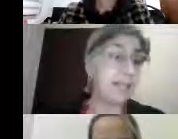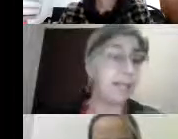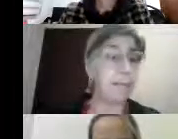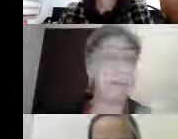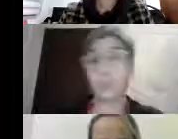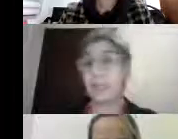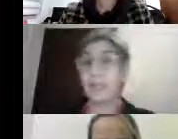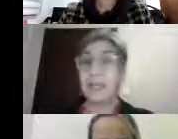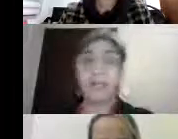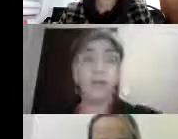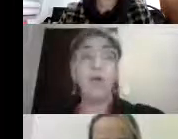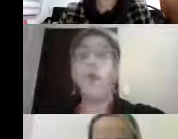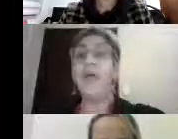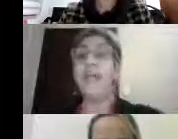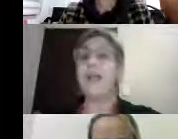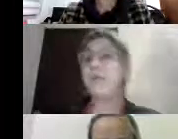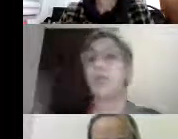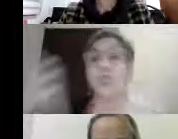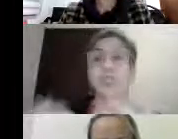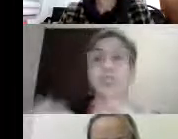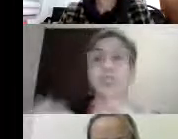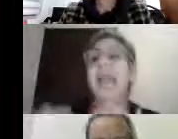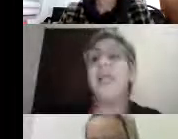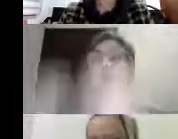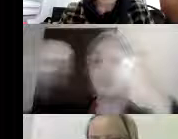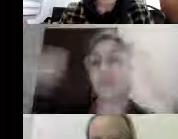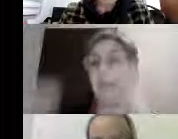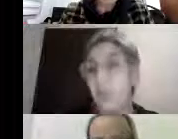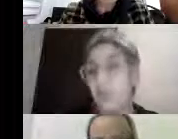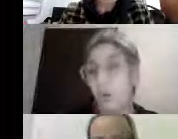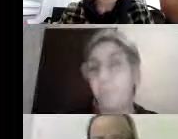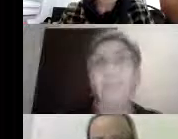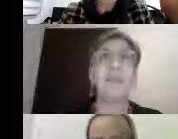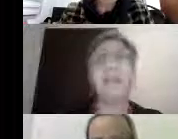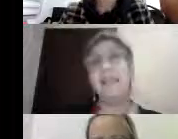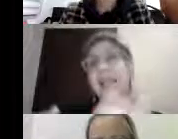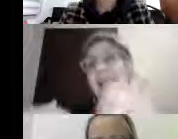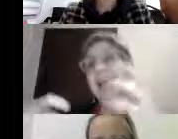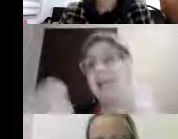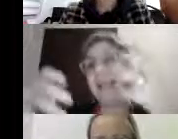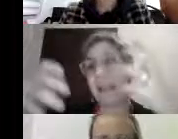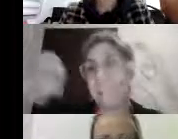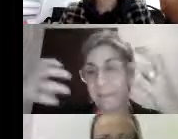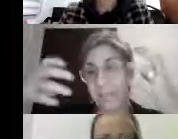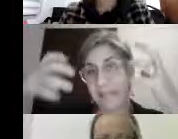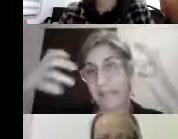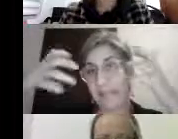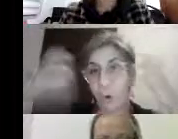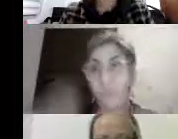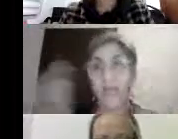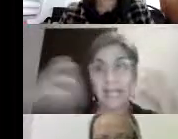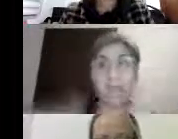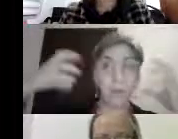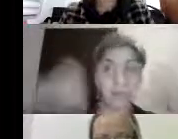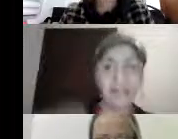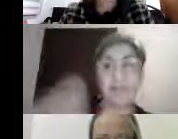práctica que las personas tienen, o dicho de otra manera, el conocimiento de, de